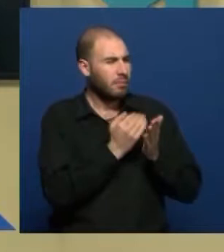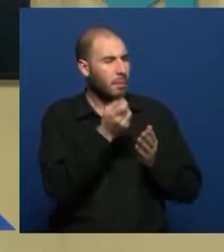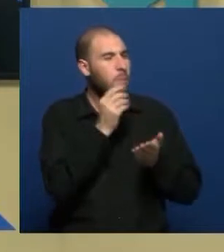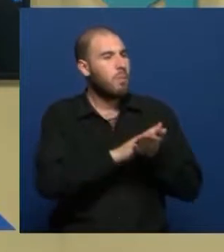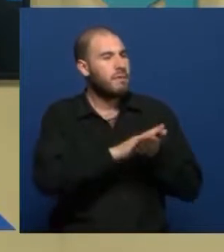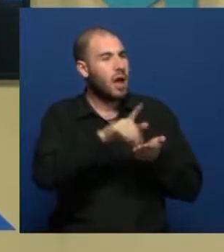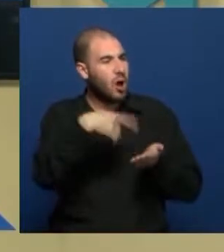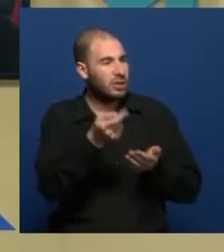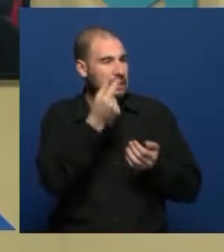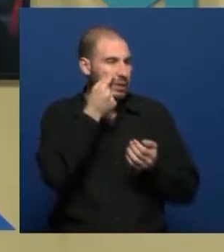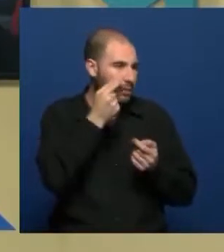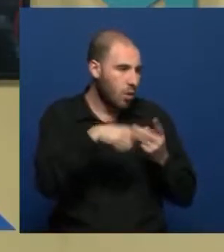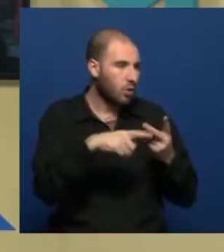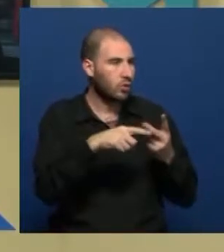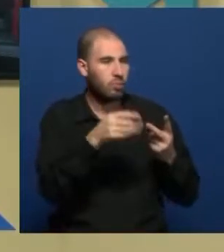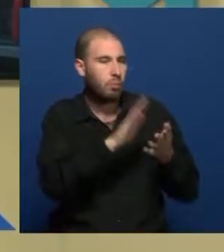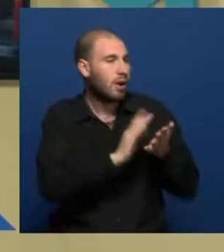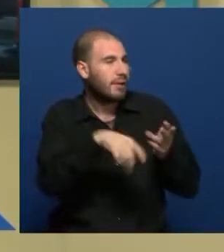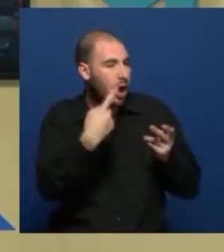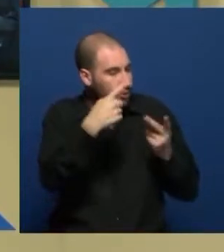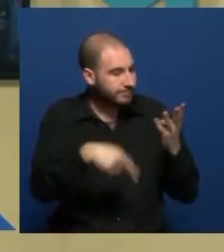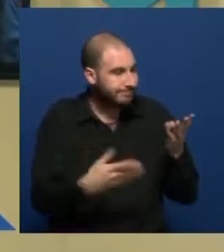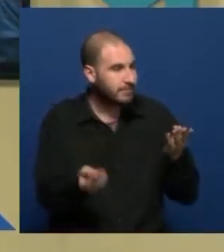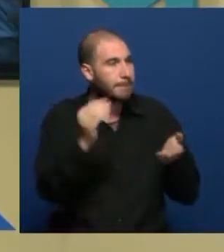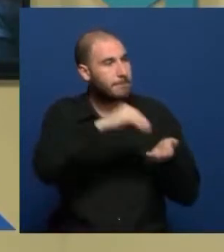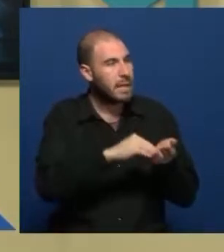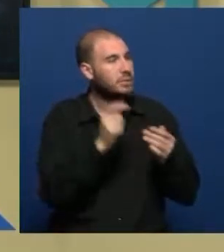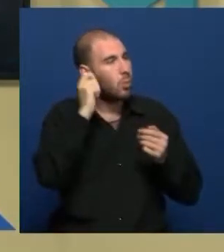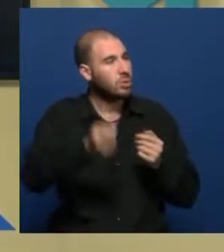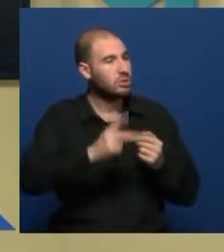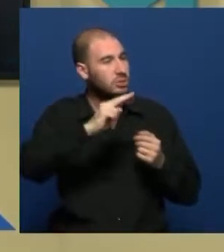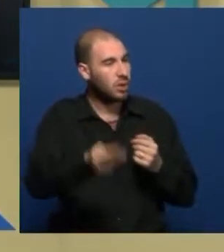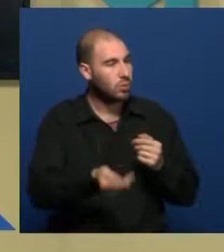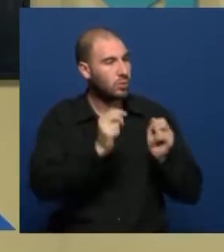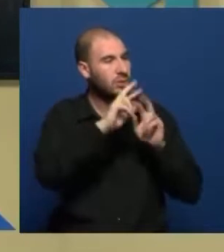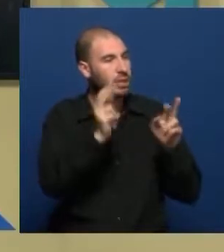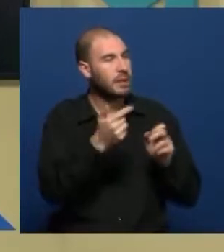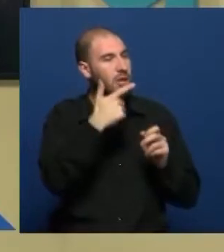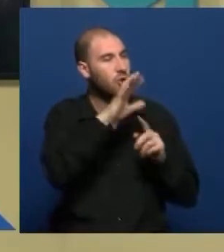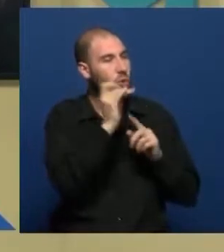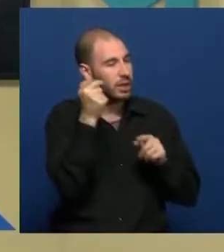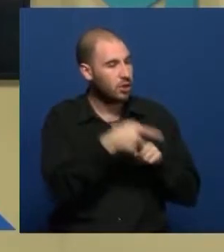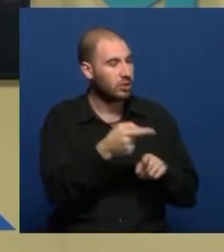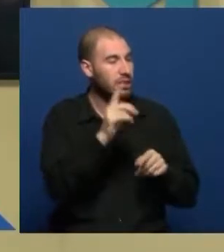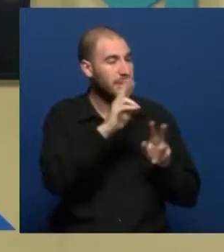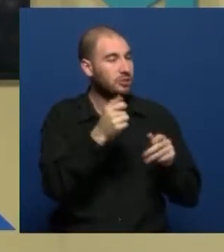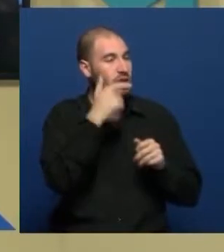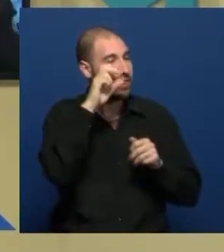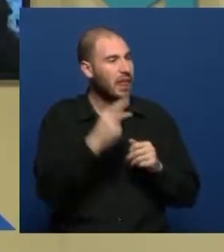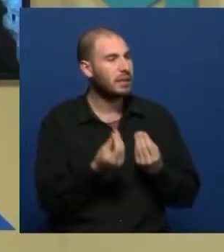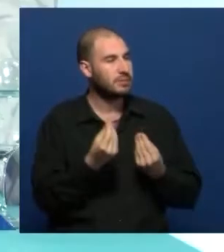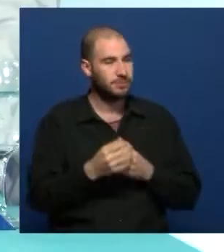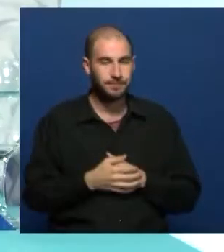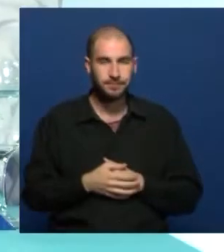otras pruebas tanto testimonial es otro tipo de pruebas se sumaron a este segundo juicio sobre la figura de manuel luque sobre el caso de soldado